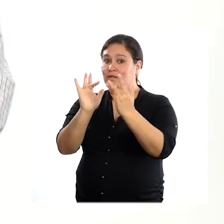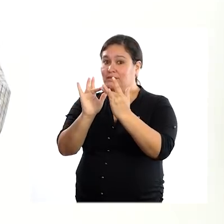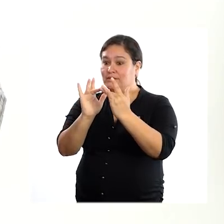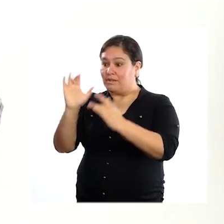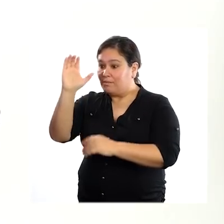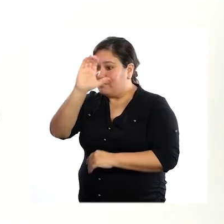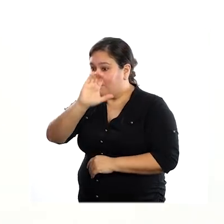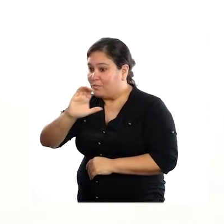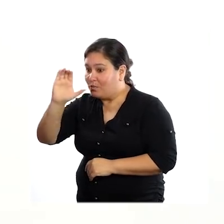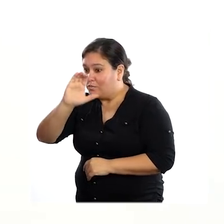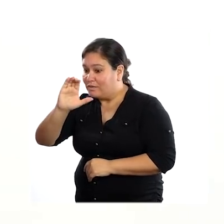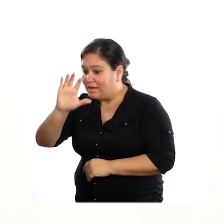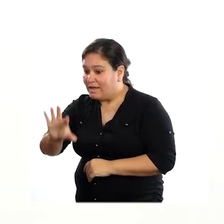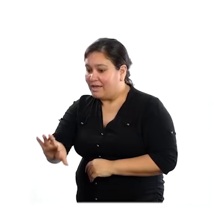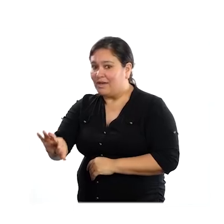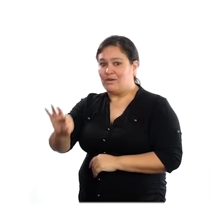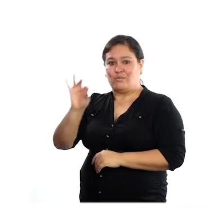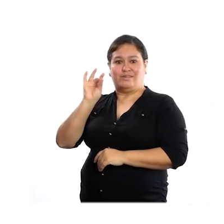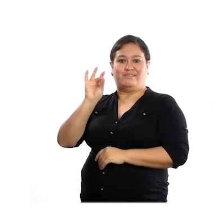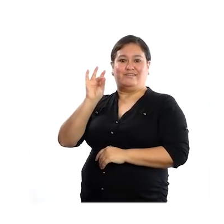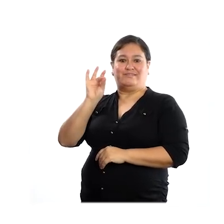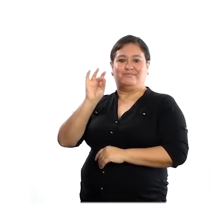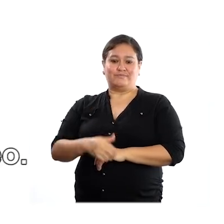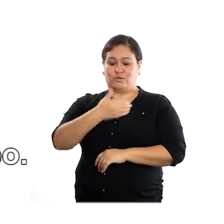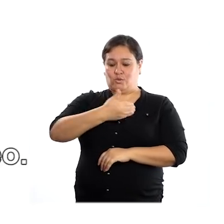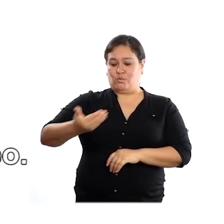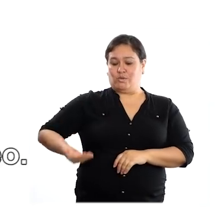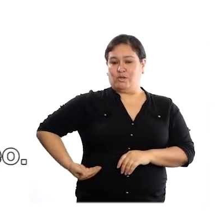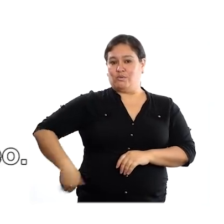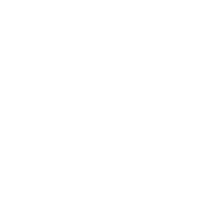Conéctate, busca, encuentra.